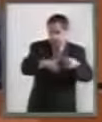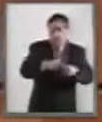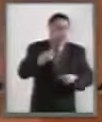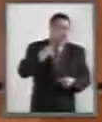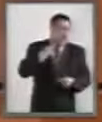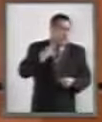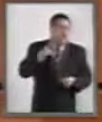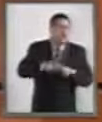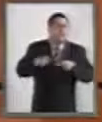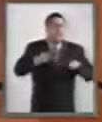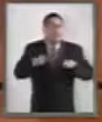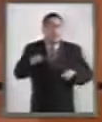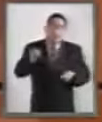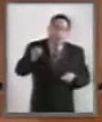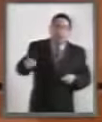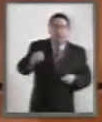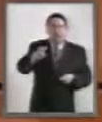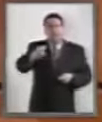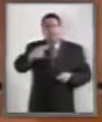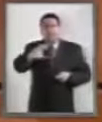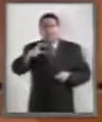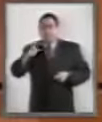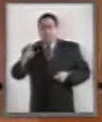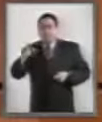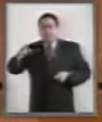desde la Secretaría de Hacienda.